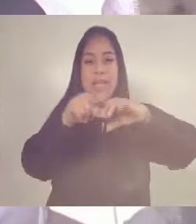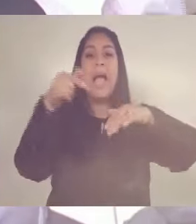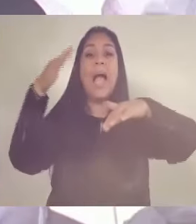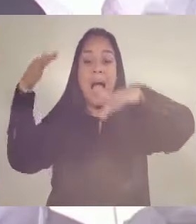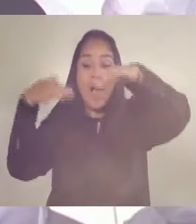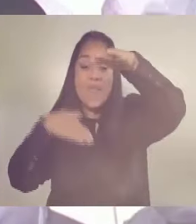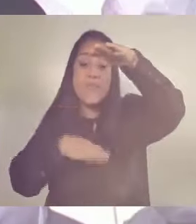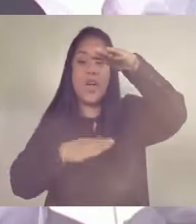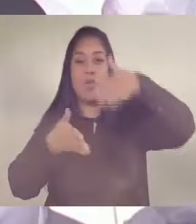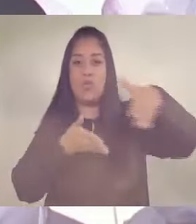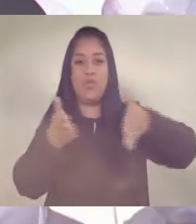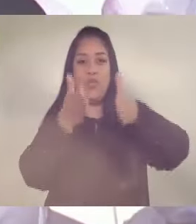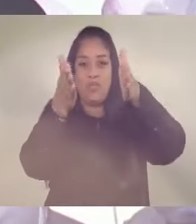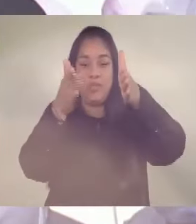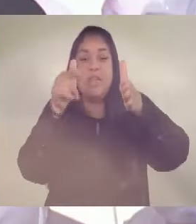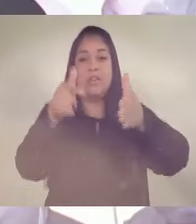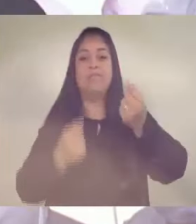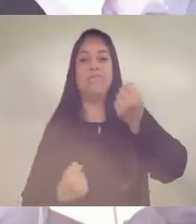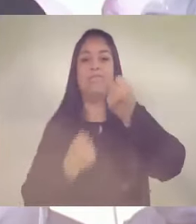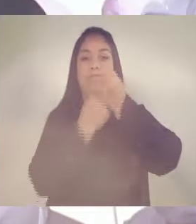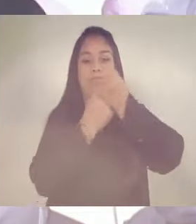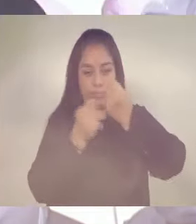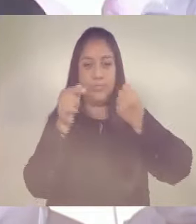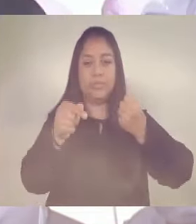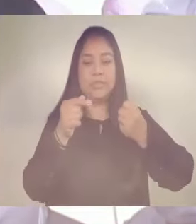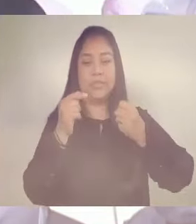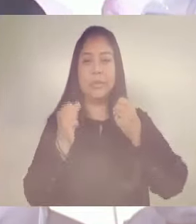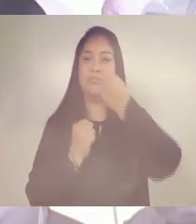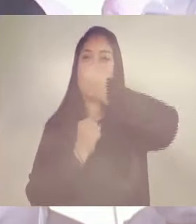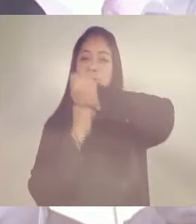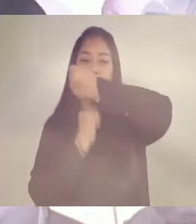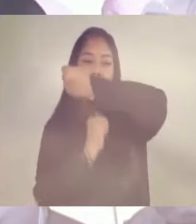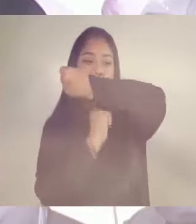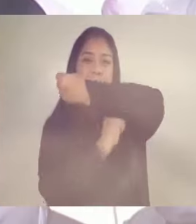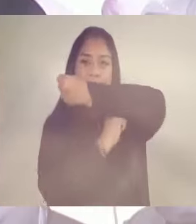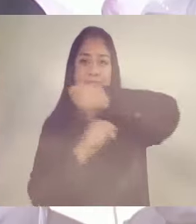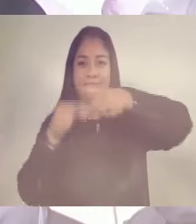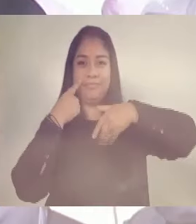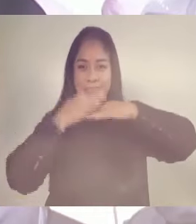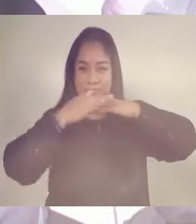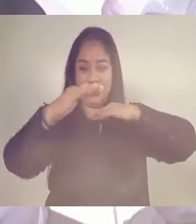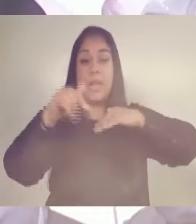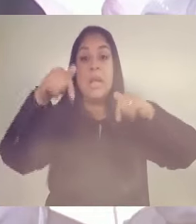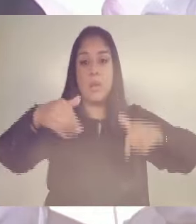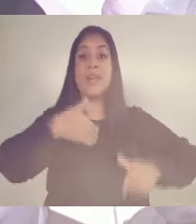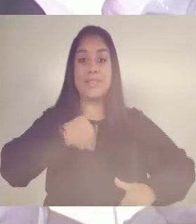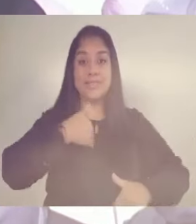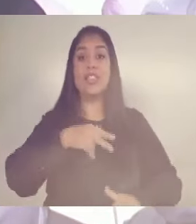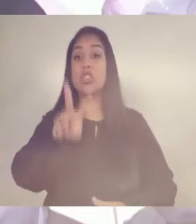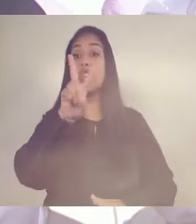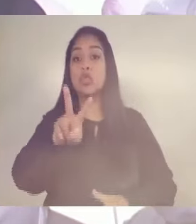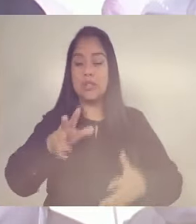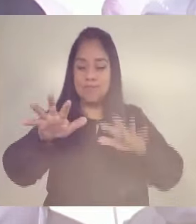y que aseguran esas estructuras. Entonces, hay dos máquinas y se está excavando y se